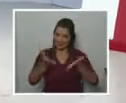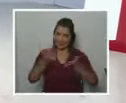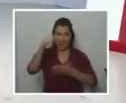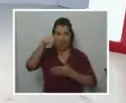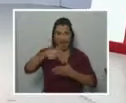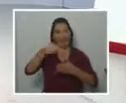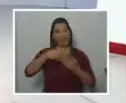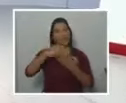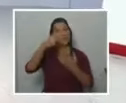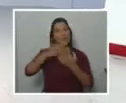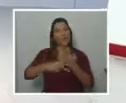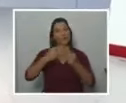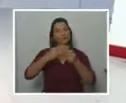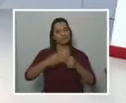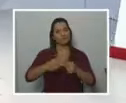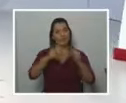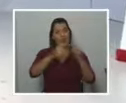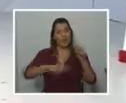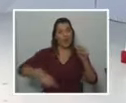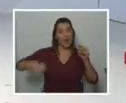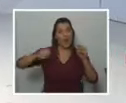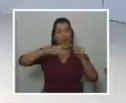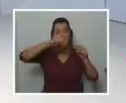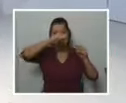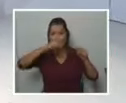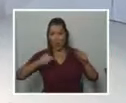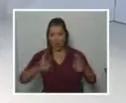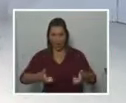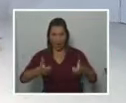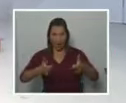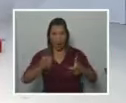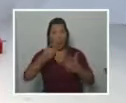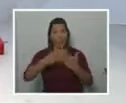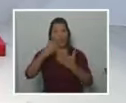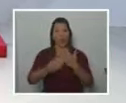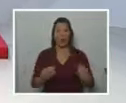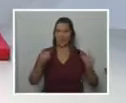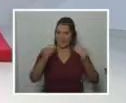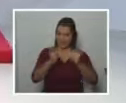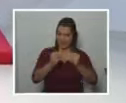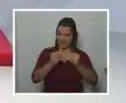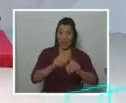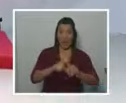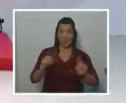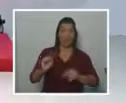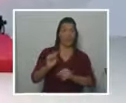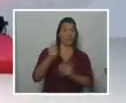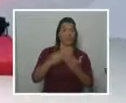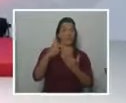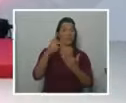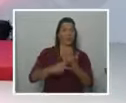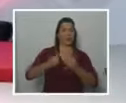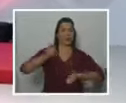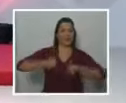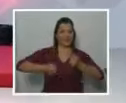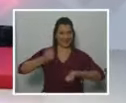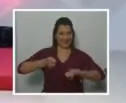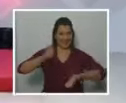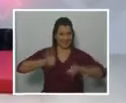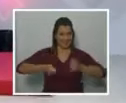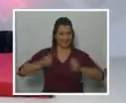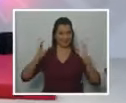La Rueda de la Fortuna, un programa más, pero también el primero de este mes patrio, el mes de septiembre. Y bueno,